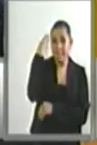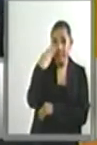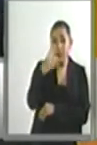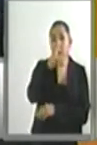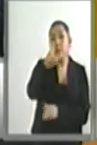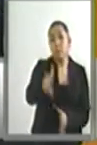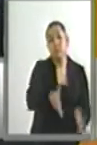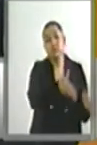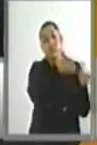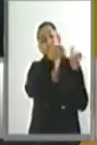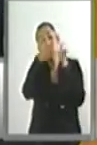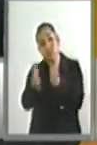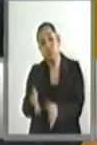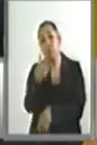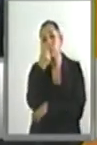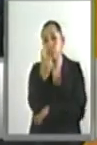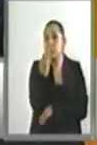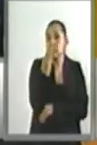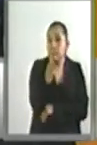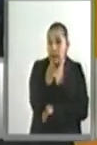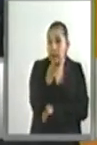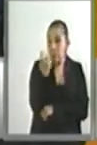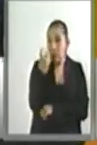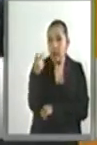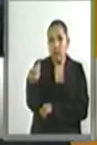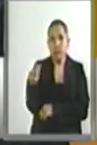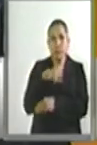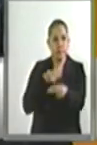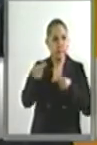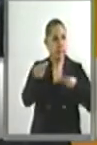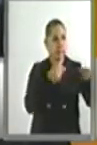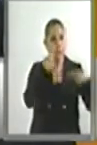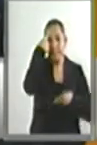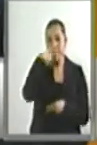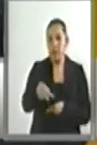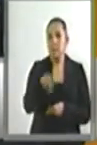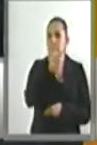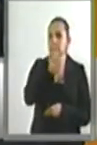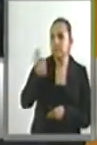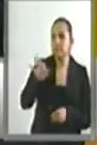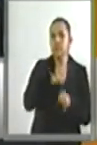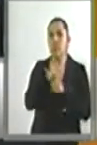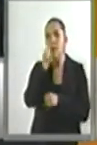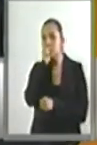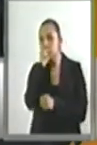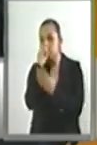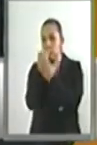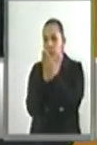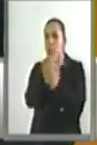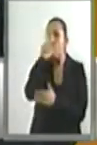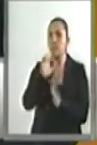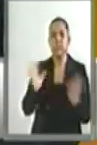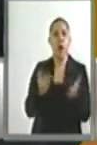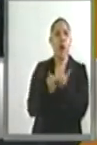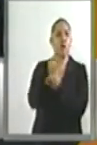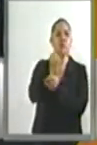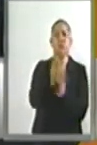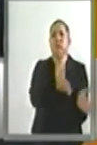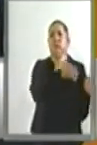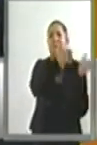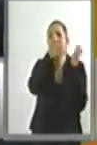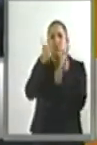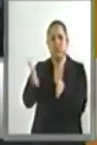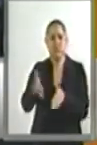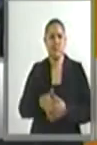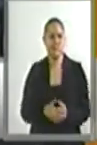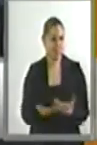mayo la fecha límite de recepción de propuestas y el anuncio del fallo. Por estas razones, y en